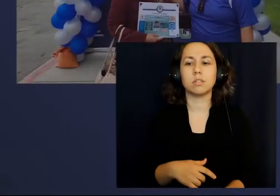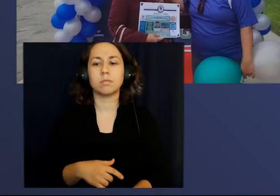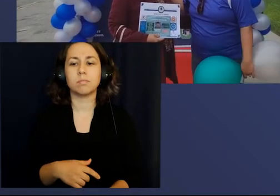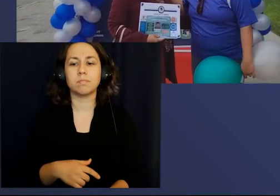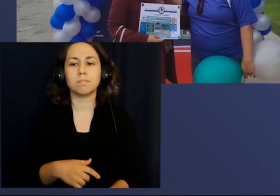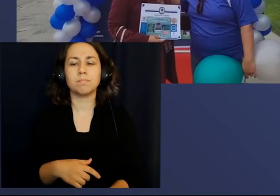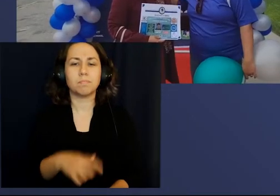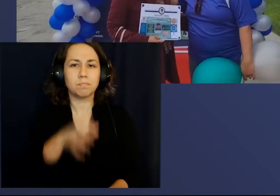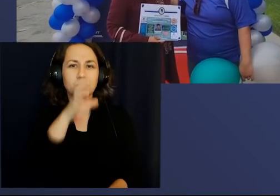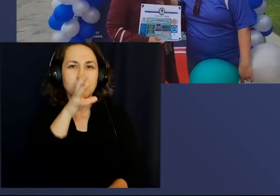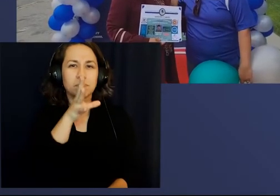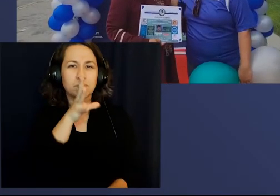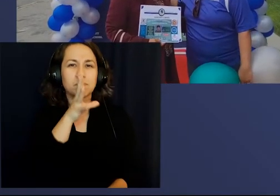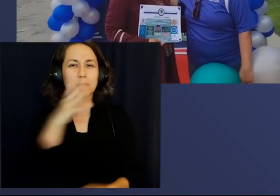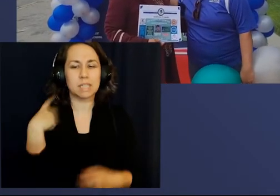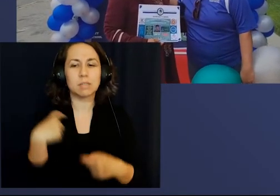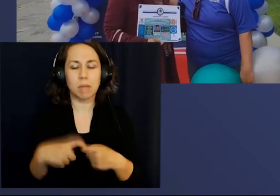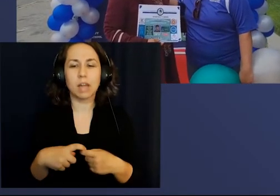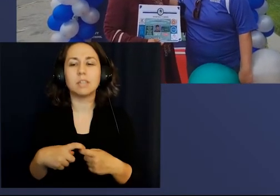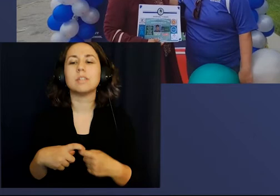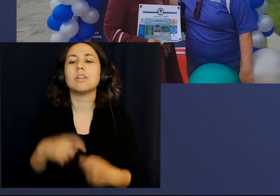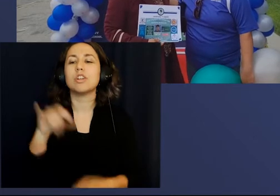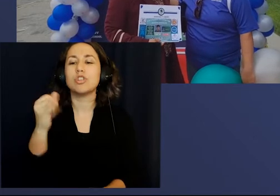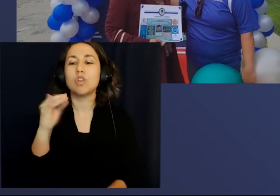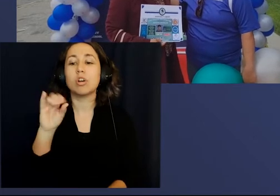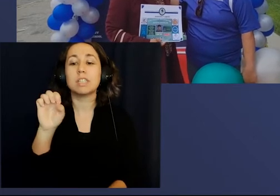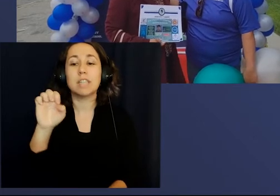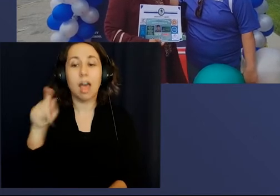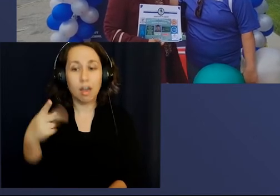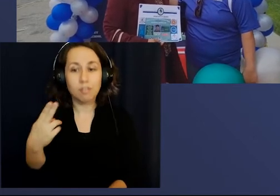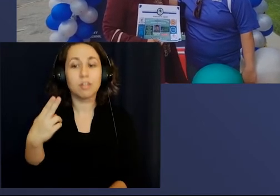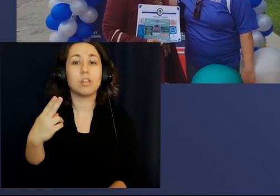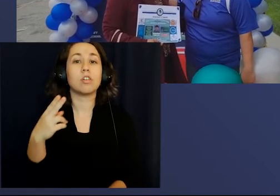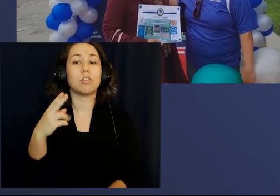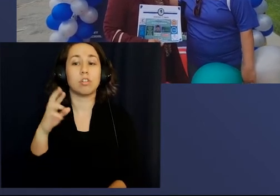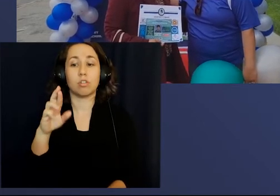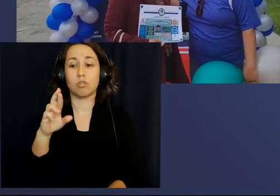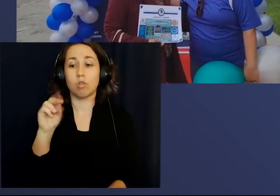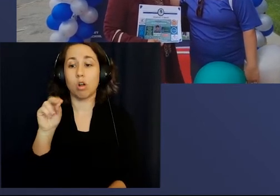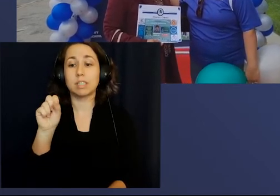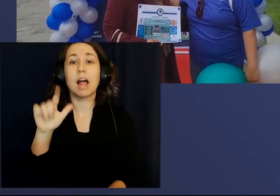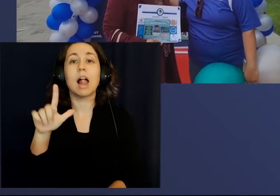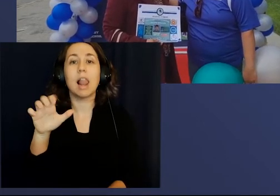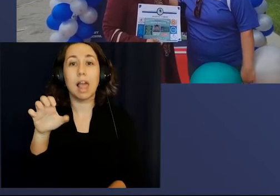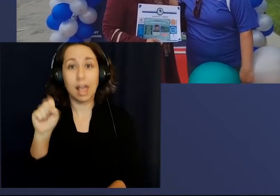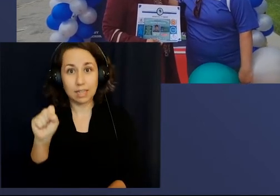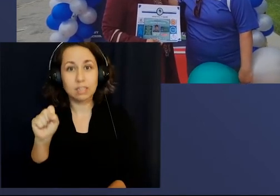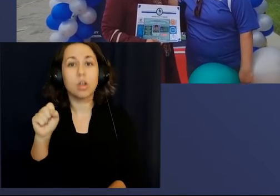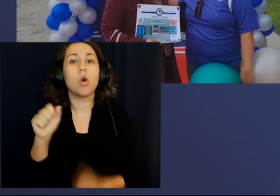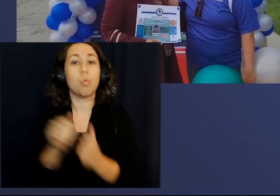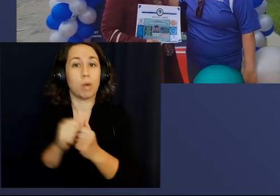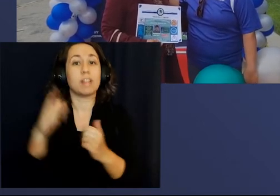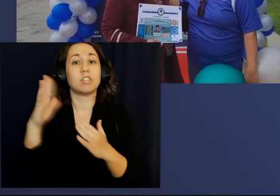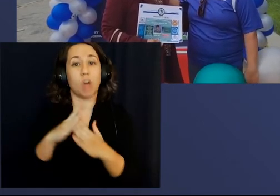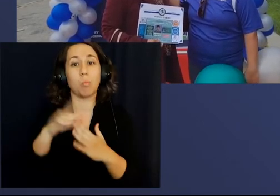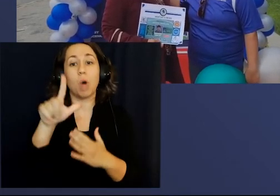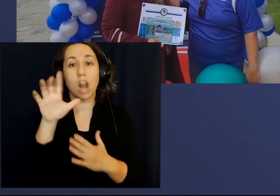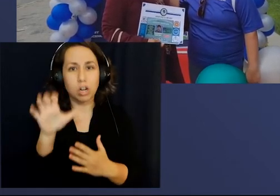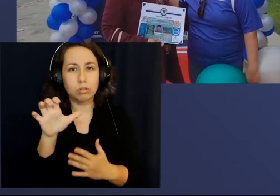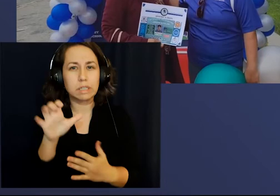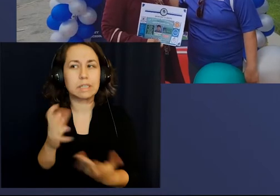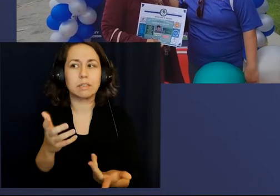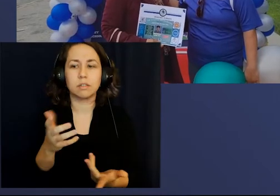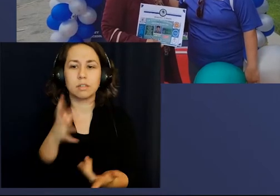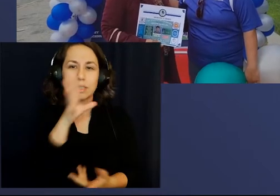Ok, aquí estoy con la mamá de Joseph Rosales, with the top 100. Y ella quería darle muchas gracias al programa que se